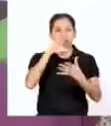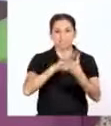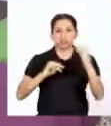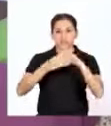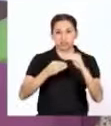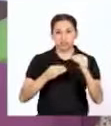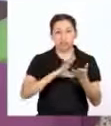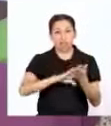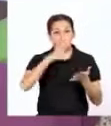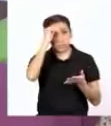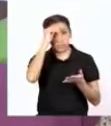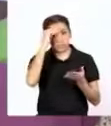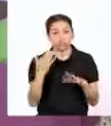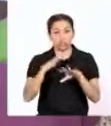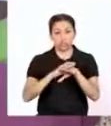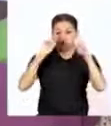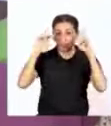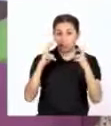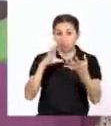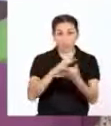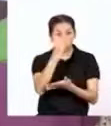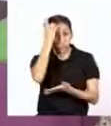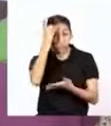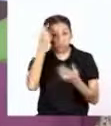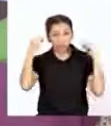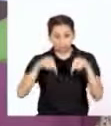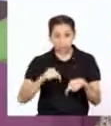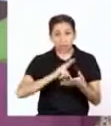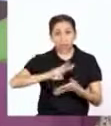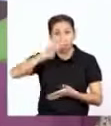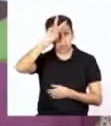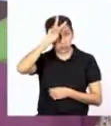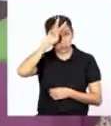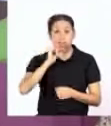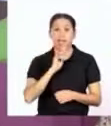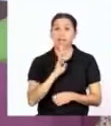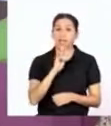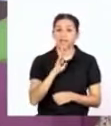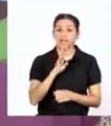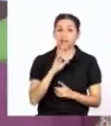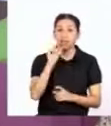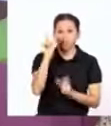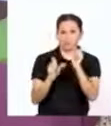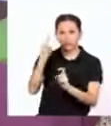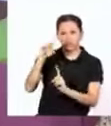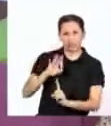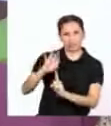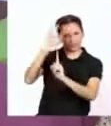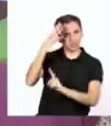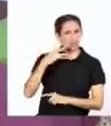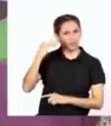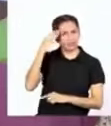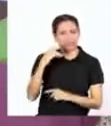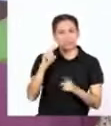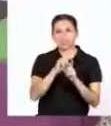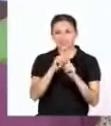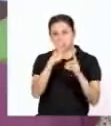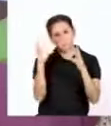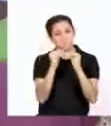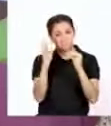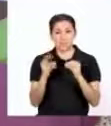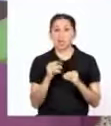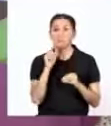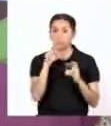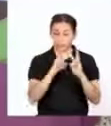históricas, aprendido sobre la educación en nuestro país, hablado con especialistas y